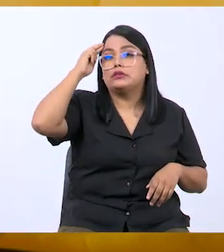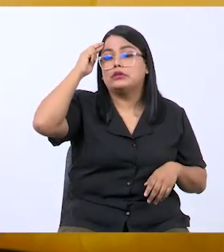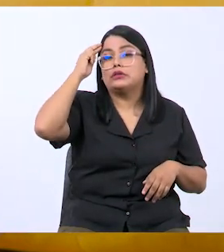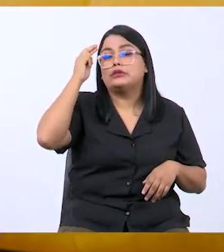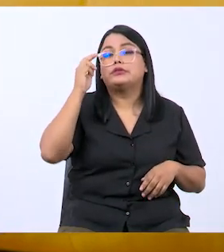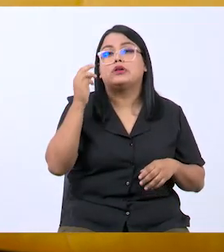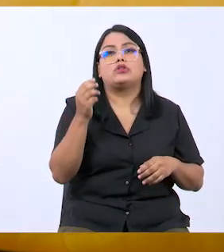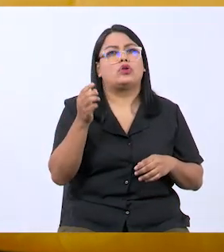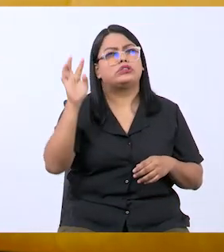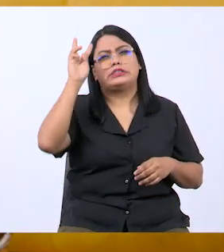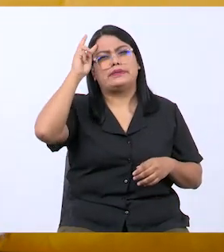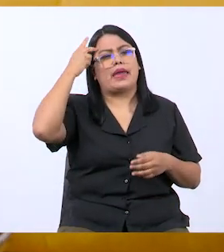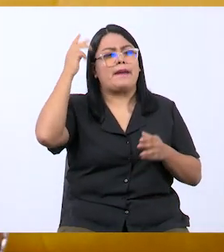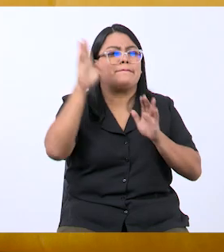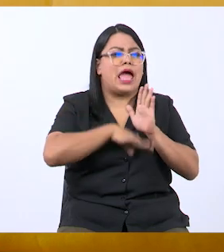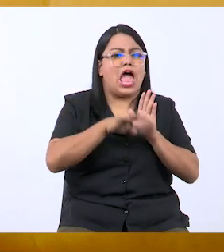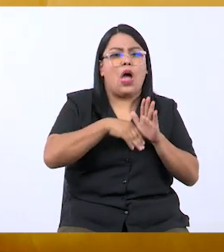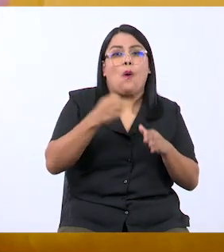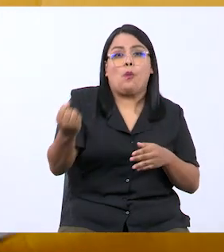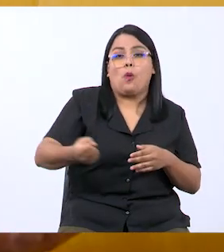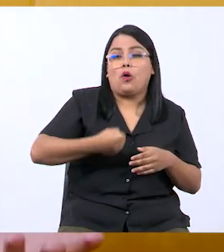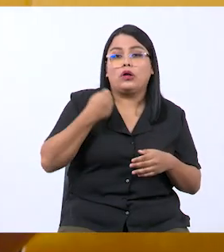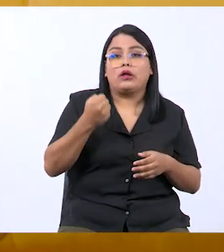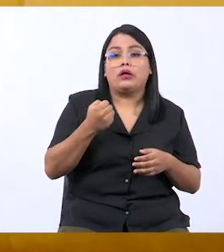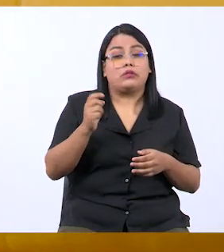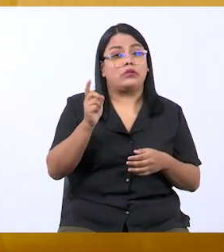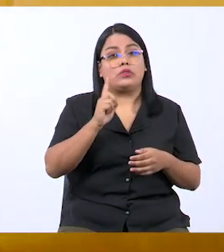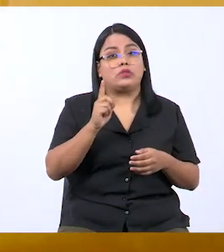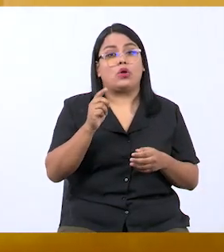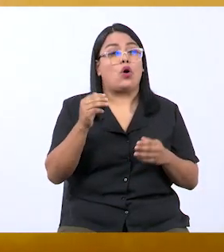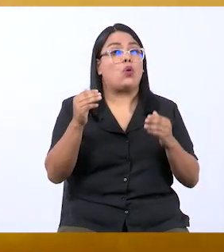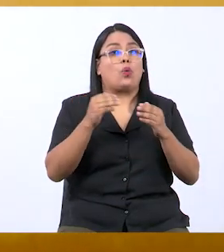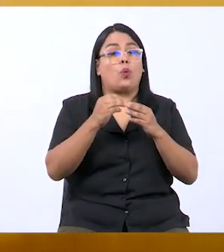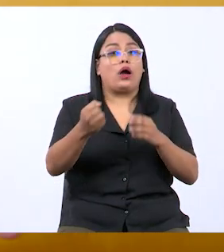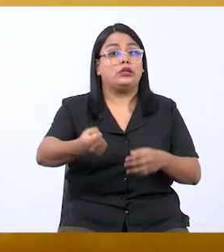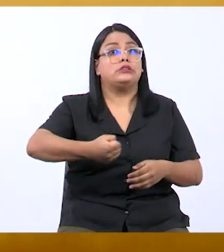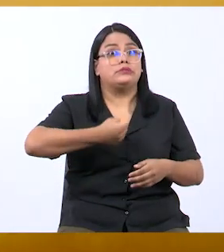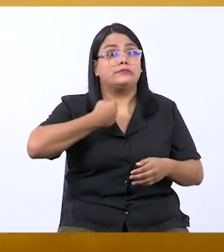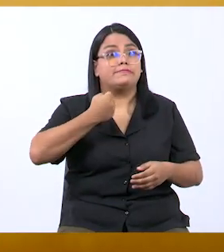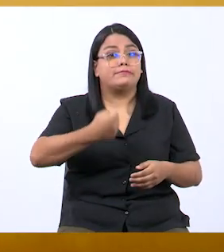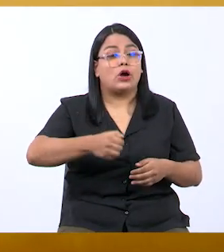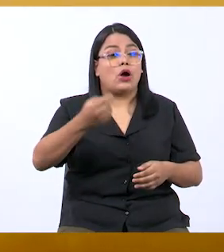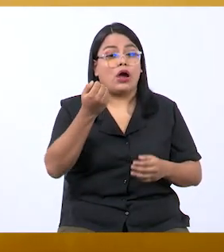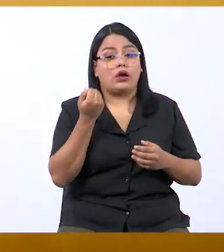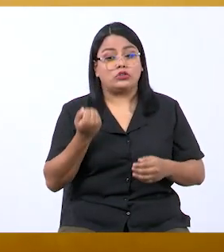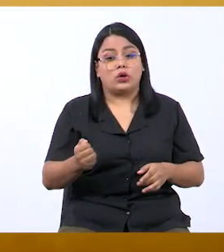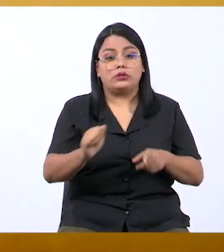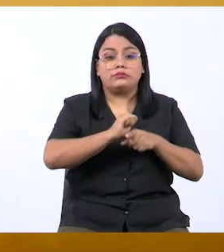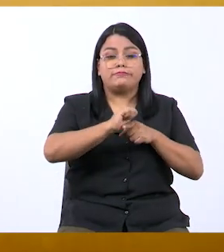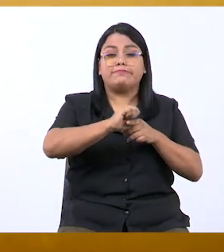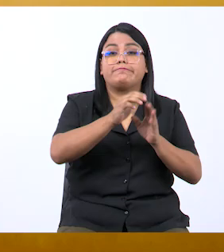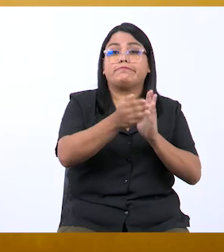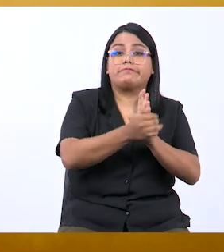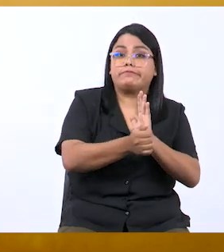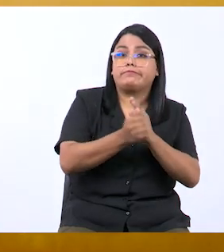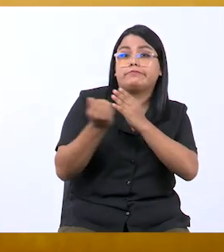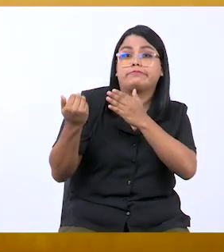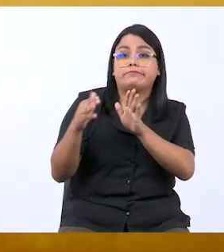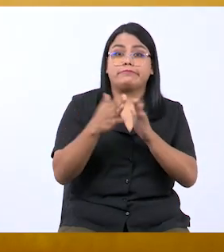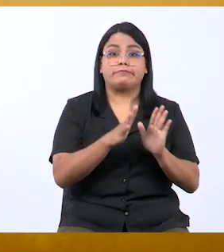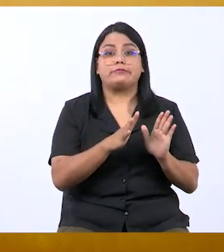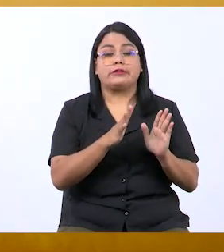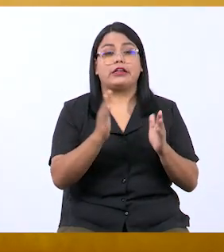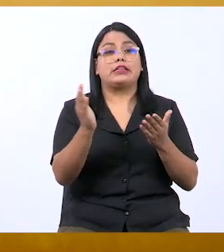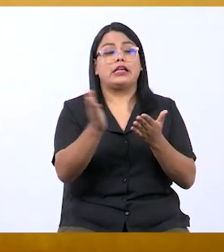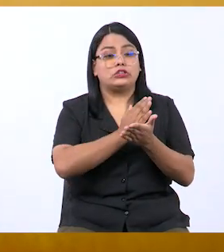no es menos importante, ya que permite al estudiante poner en práctica, como su nombre lo dice, una serie de habilidades, principalmente